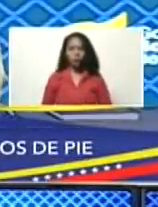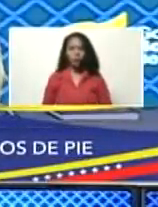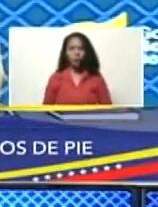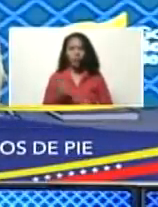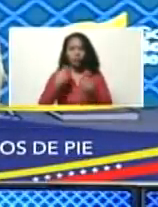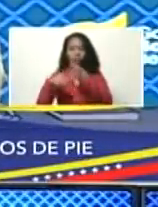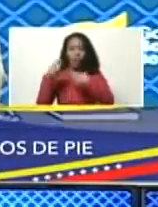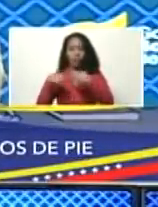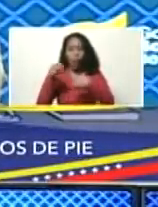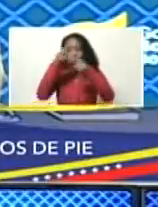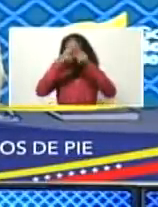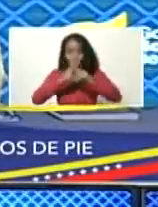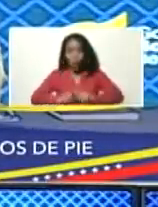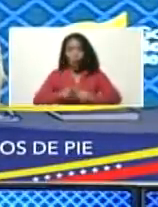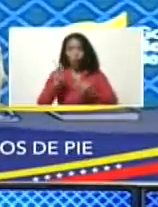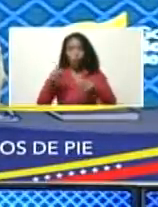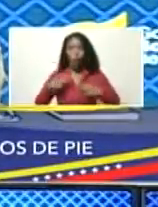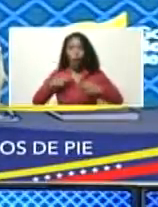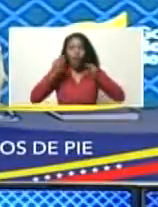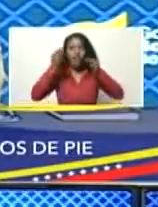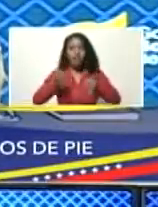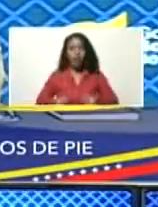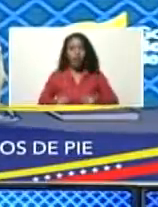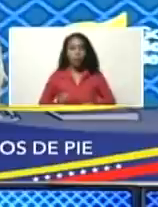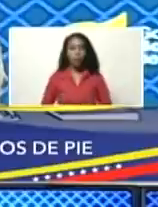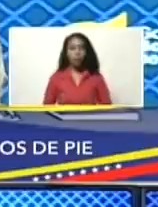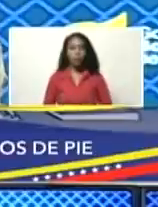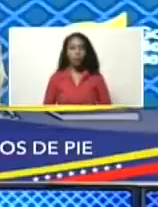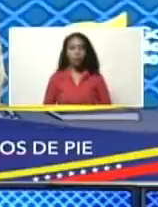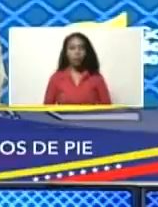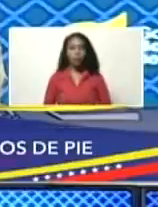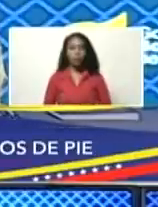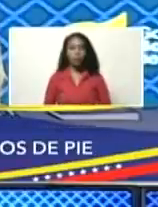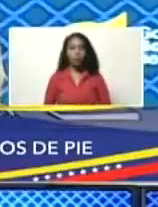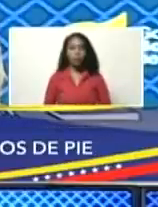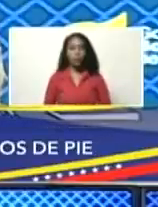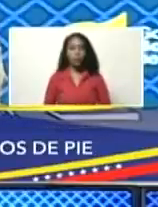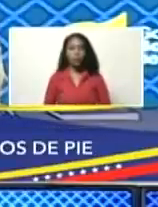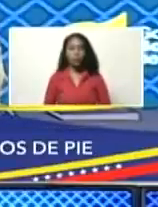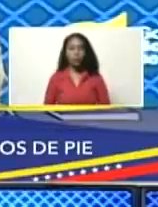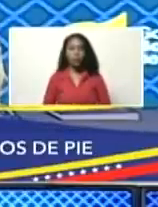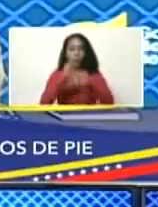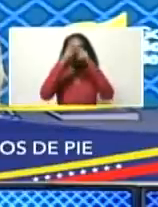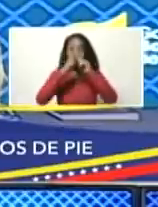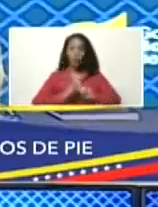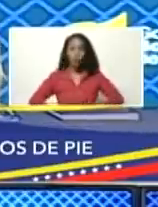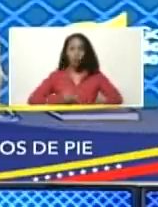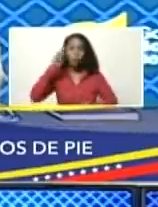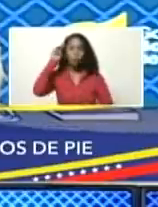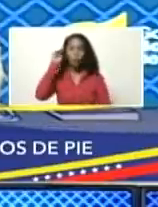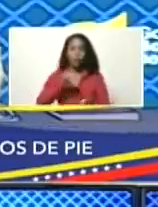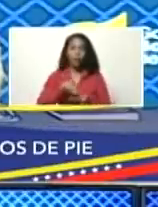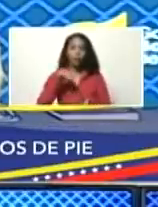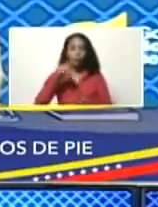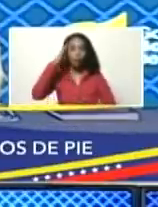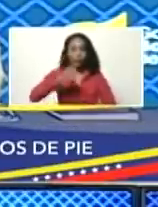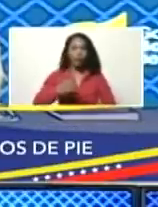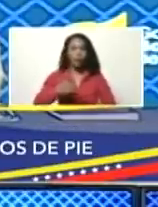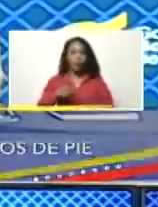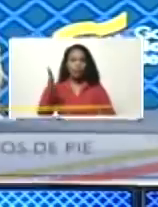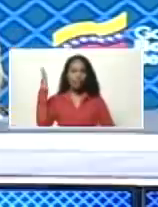vendieron el honor de su uniforme, vendieron su honor militar y traicionaron de